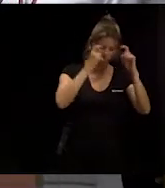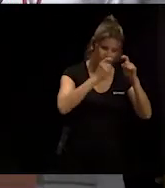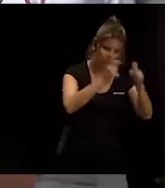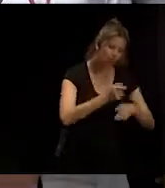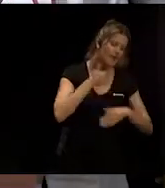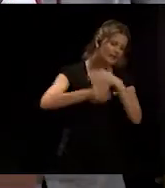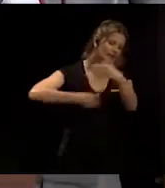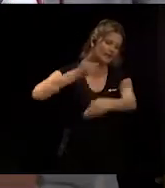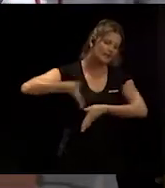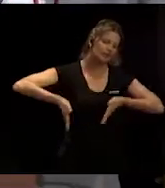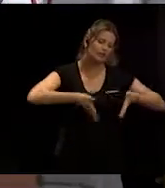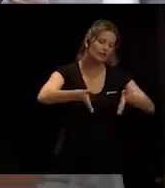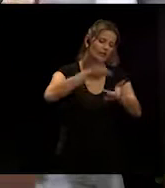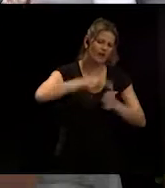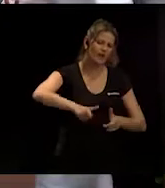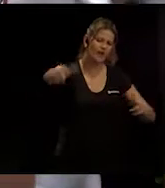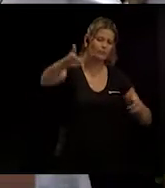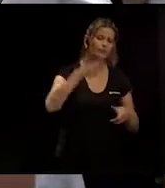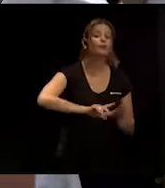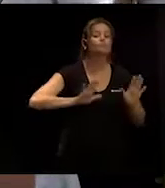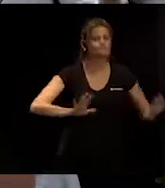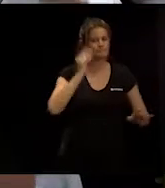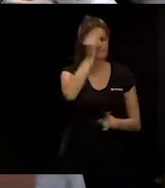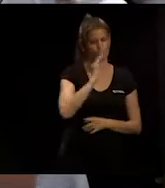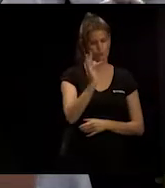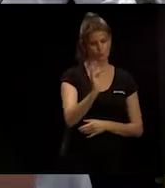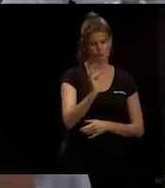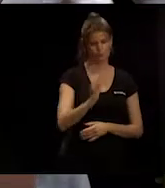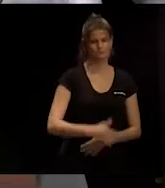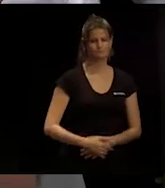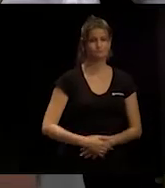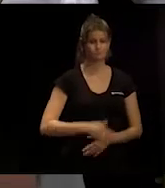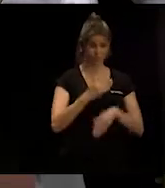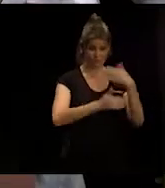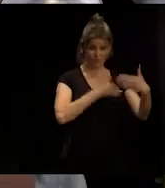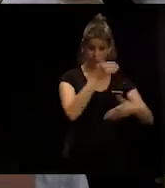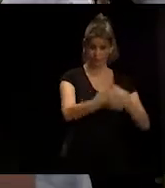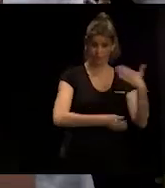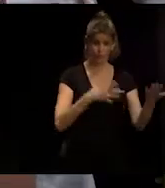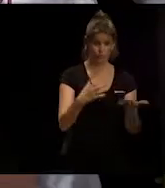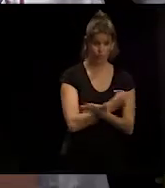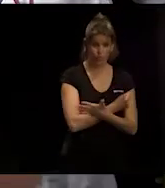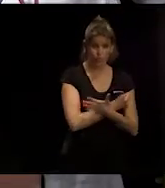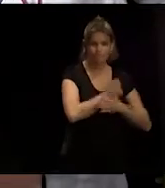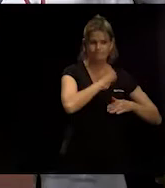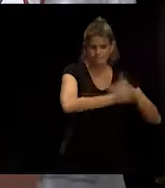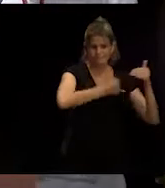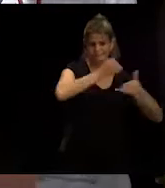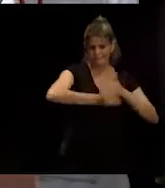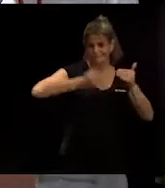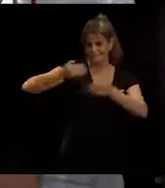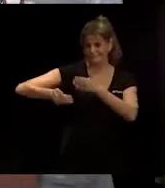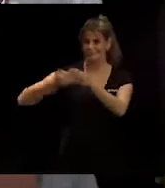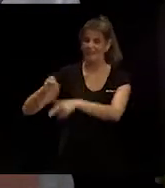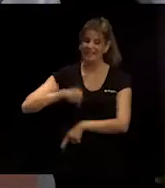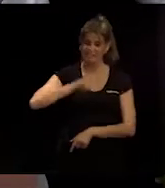sido muy, muy positivo. Y durante todo el proceso del proyecto se ha ido rodando, porque ahora queremos